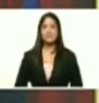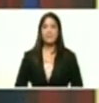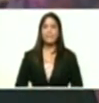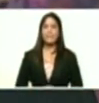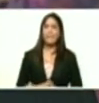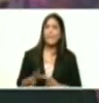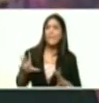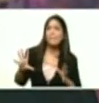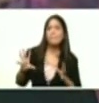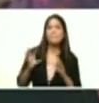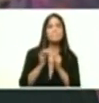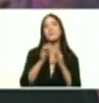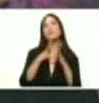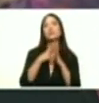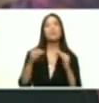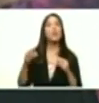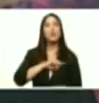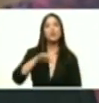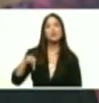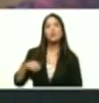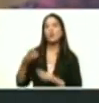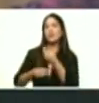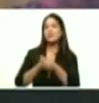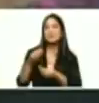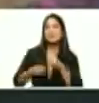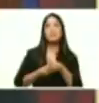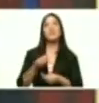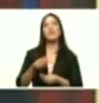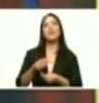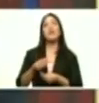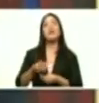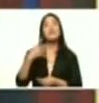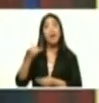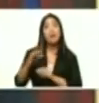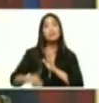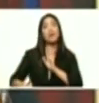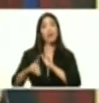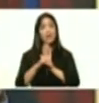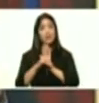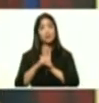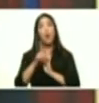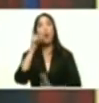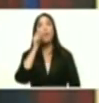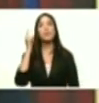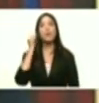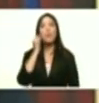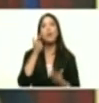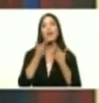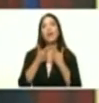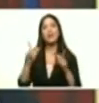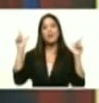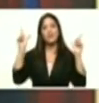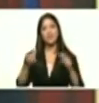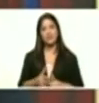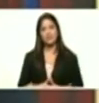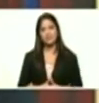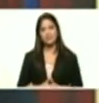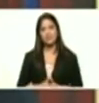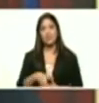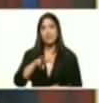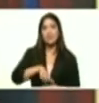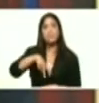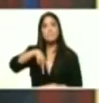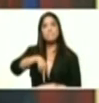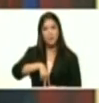suma todo el patrimonio de lo que hemos sido, de lo que somos y de lo que tenemos derecho a ser. Hombre y mujeres libres, dignos de pie,